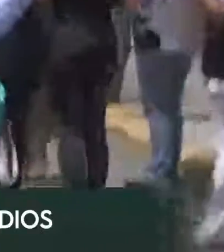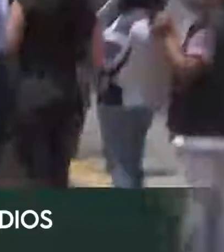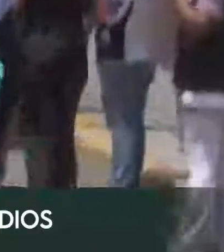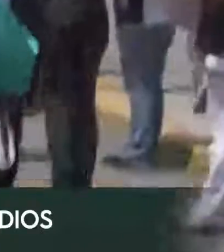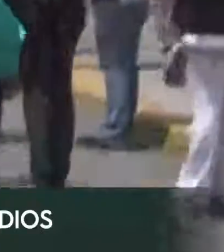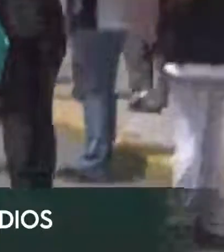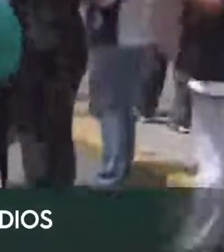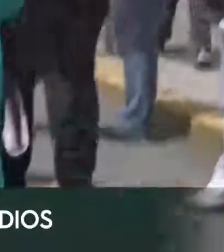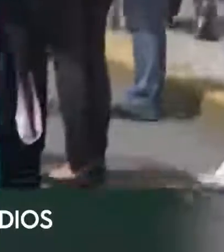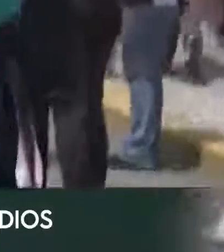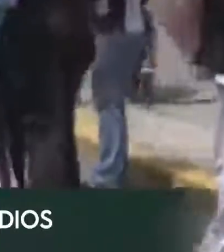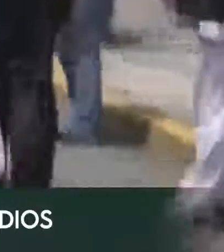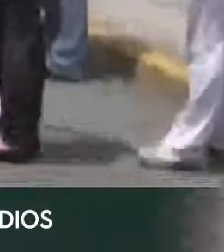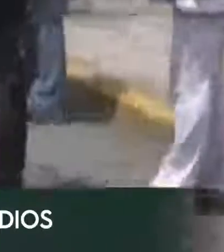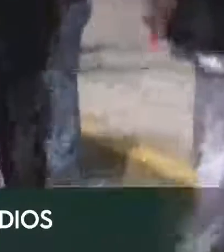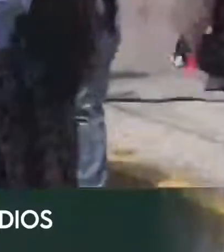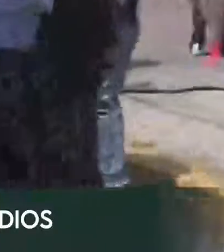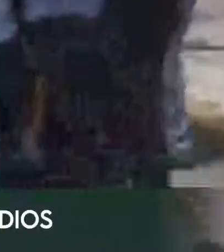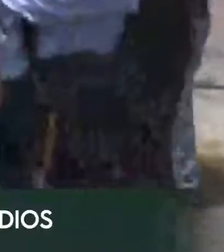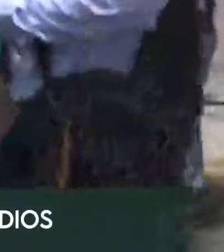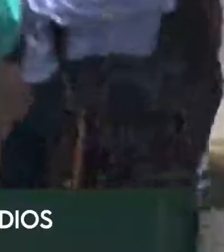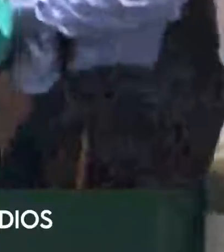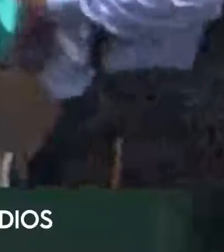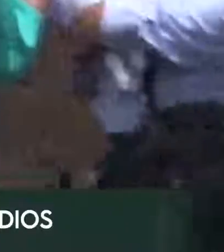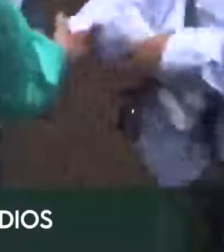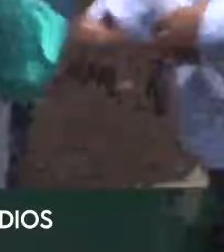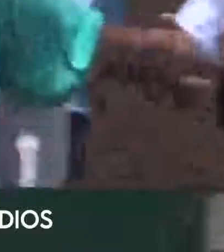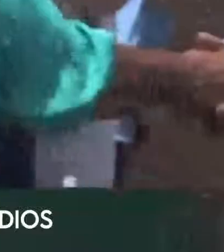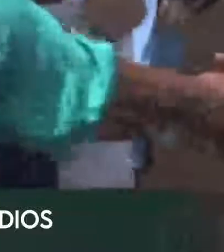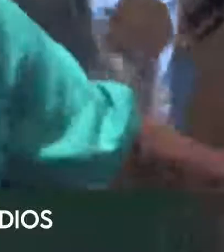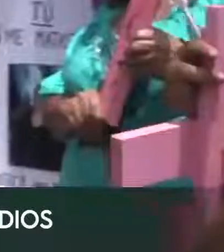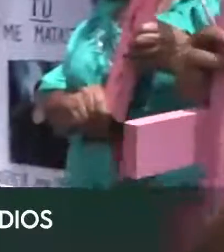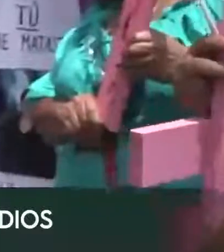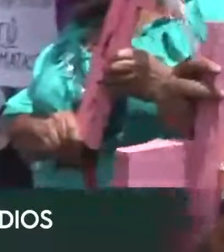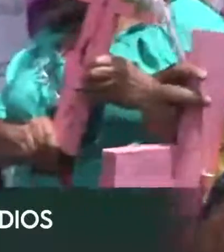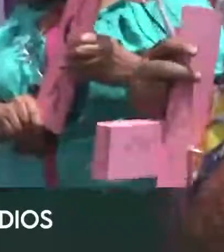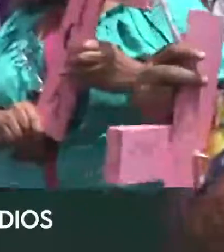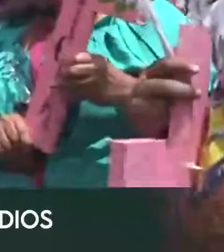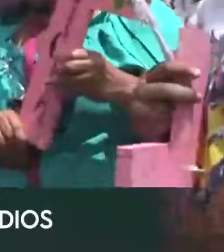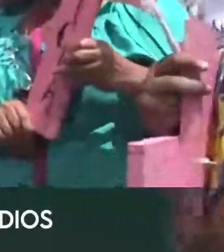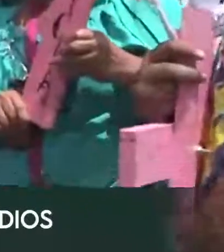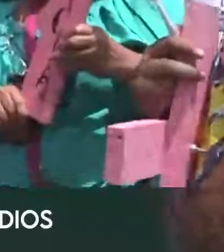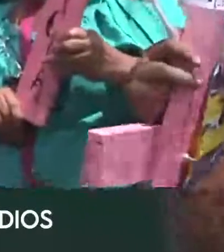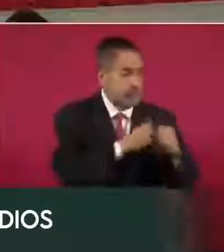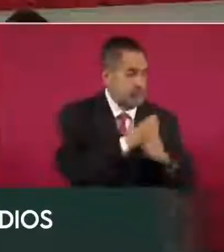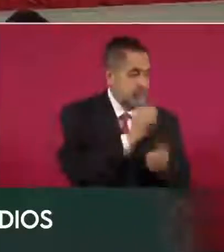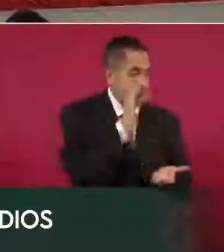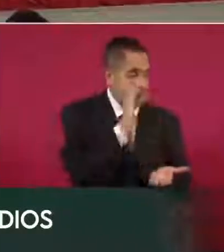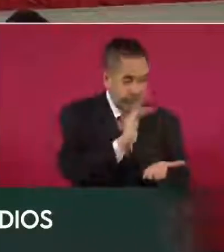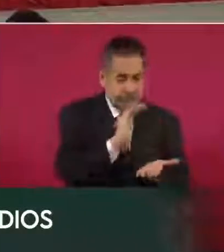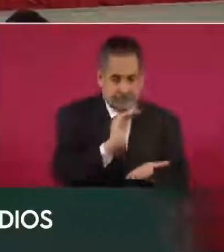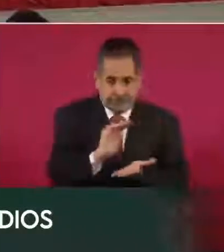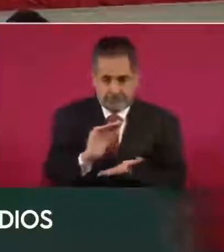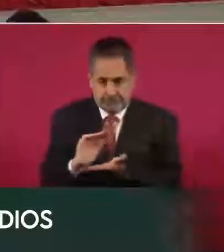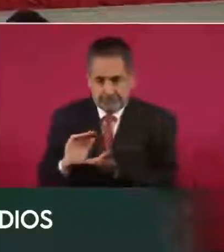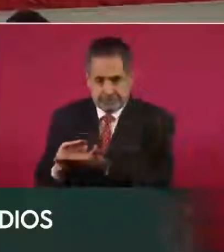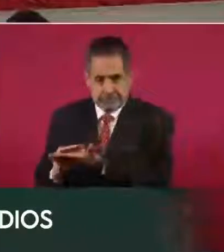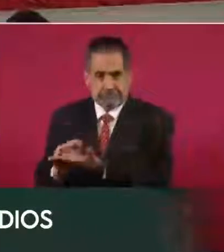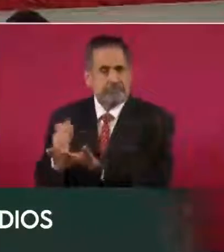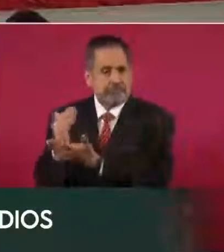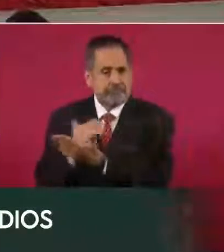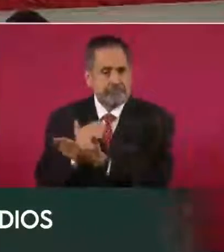Sistema Nacional de Seguridad Pública. La secretaria de Seguridad y Protección Ciudadana, Rosa Isela Rodríguez Velázquez, afirmó que el gobierno federal